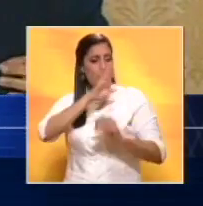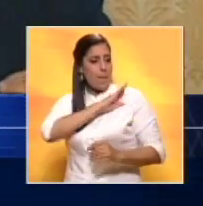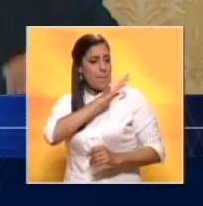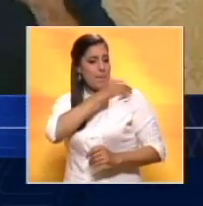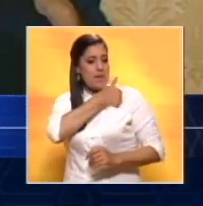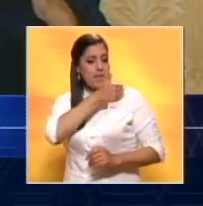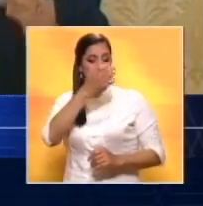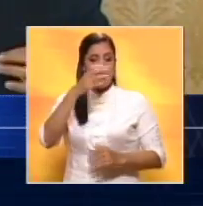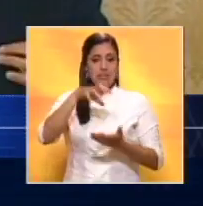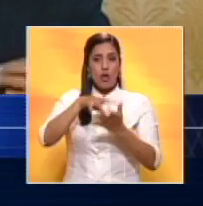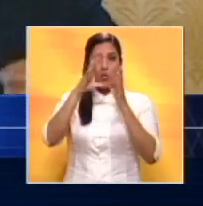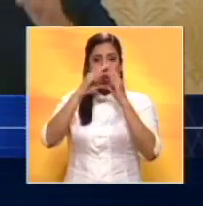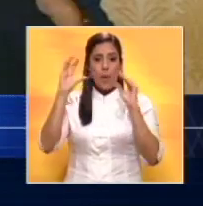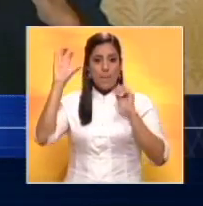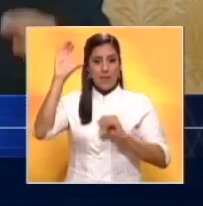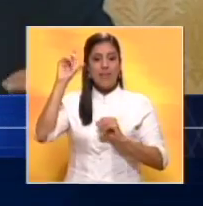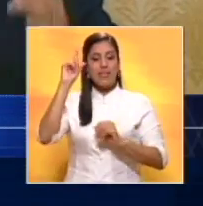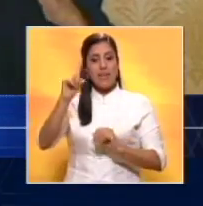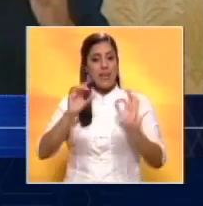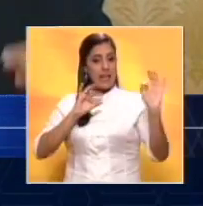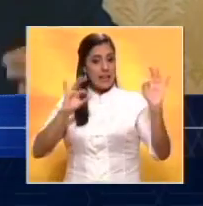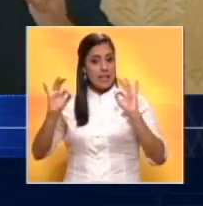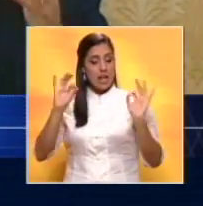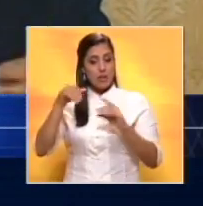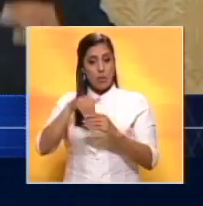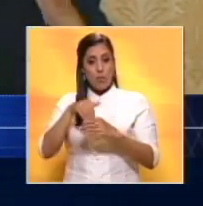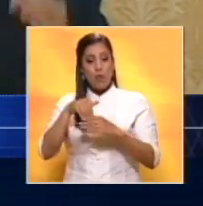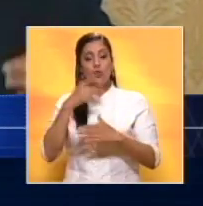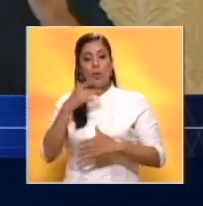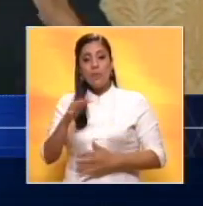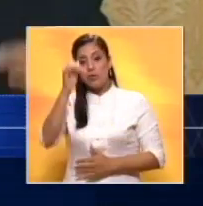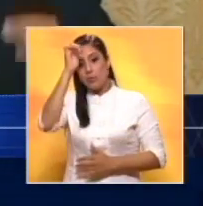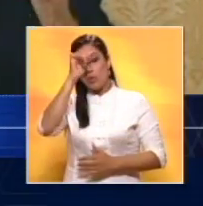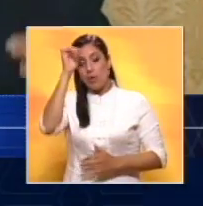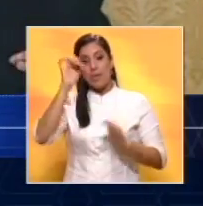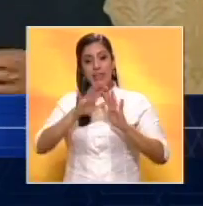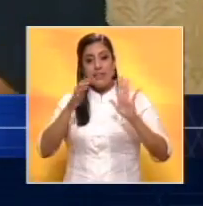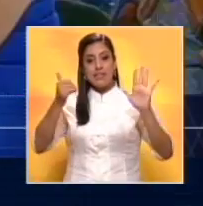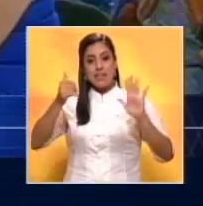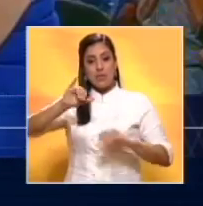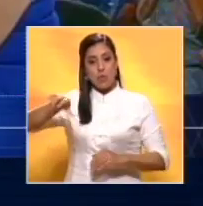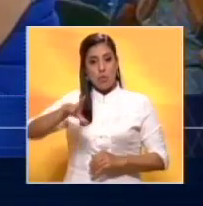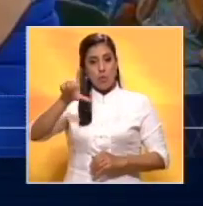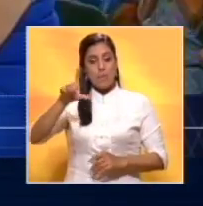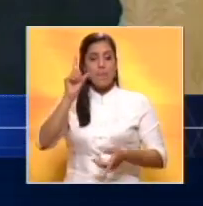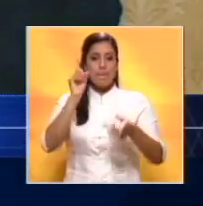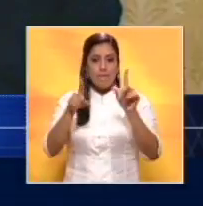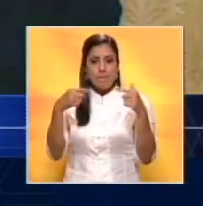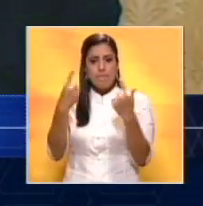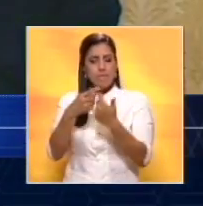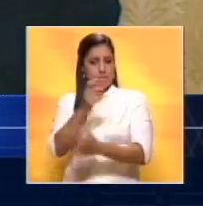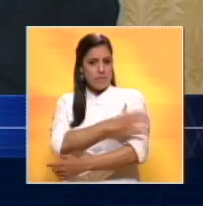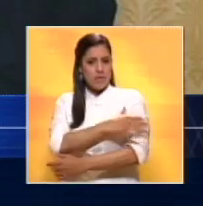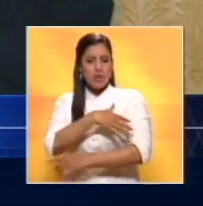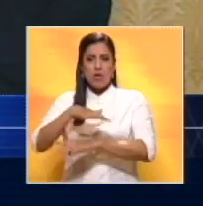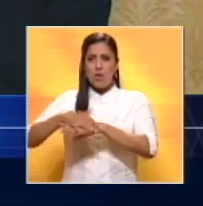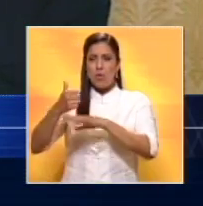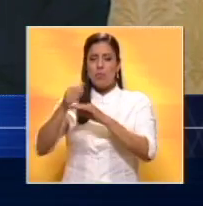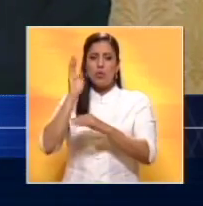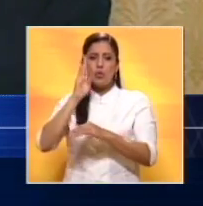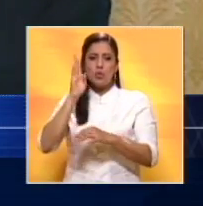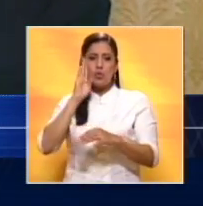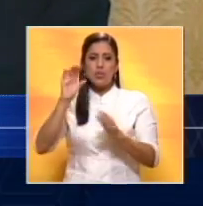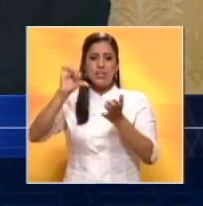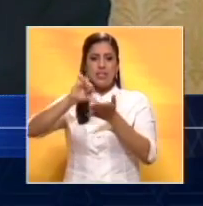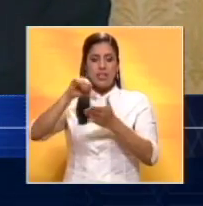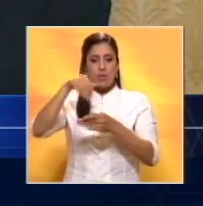de Estado a todo el país al simulacro electoral del próximo domingo 16 de julio. Y algunos sectores de la derecha han amenazado con sabotear